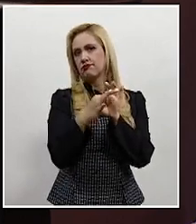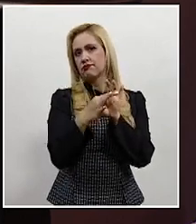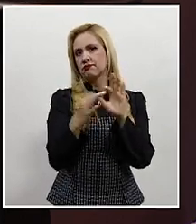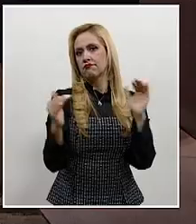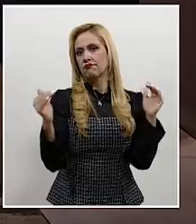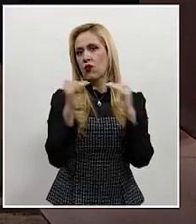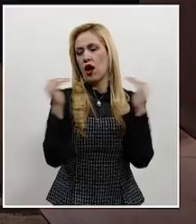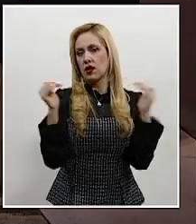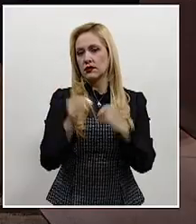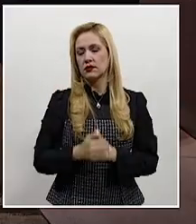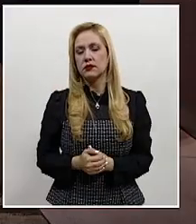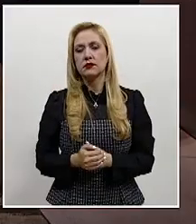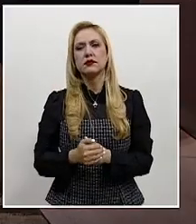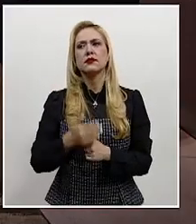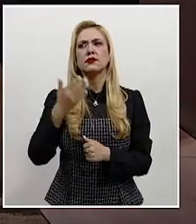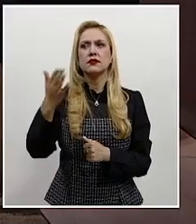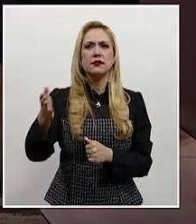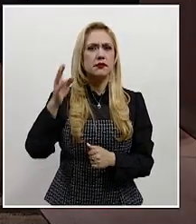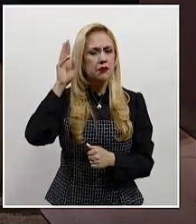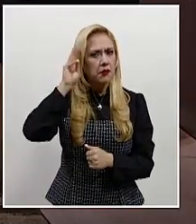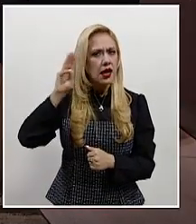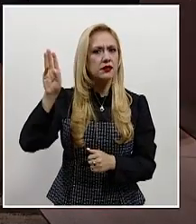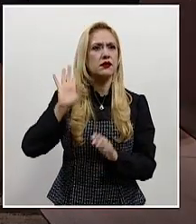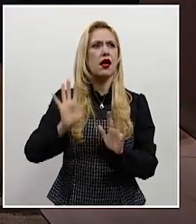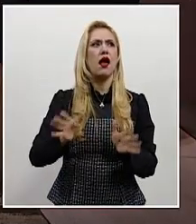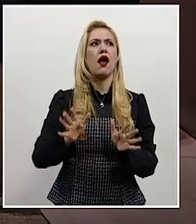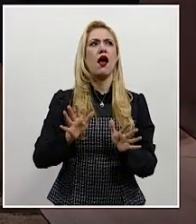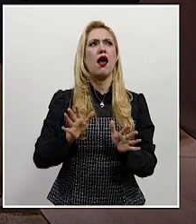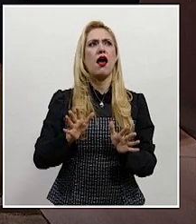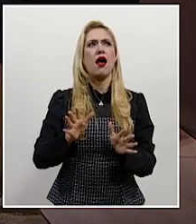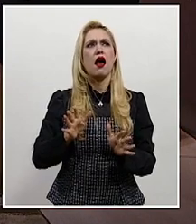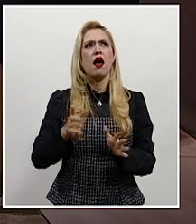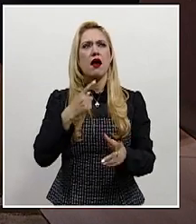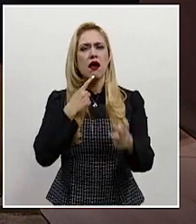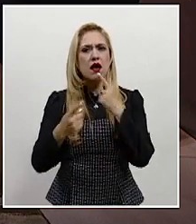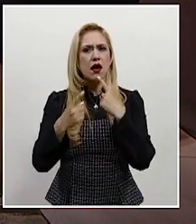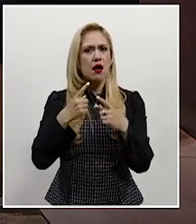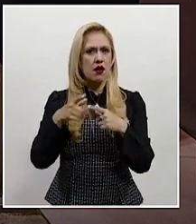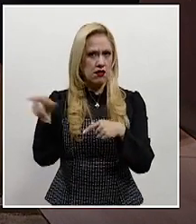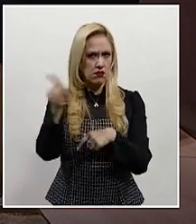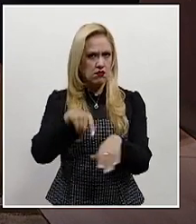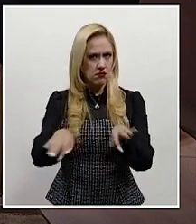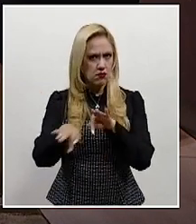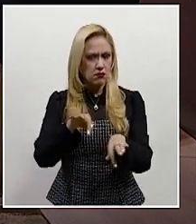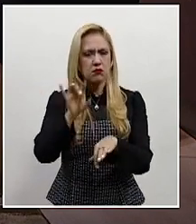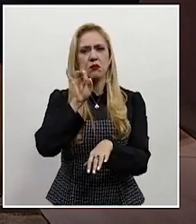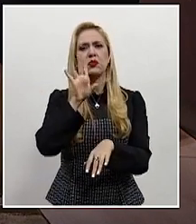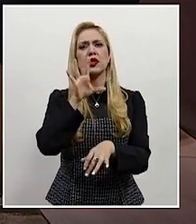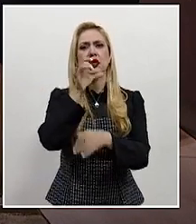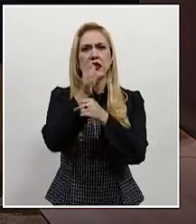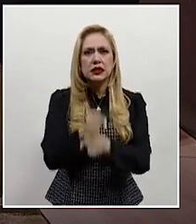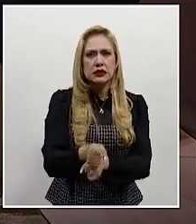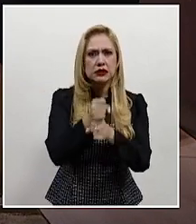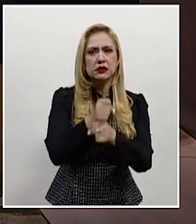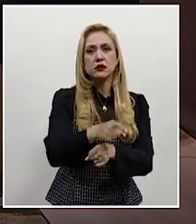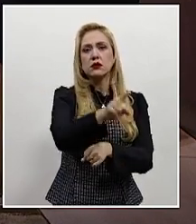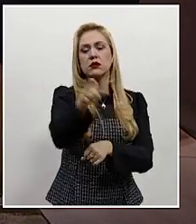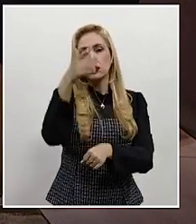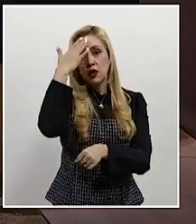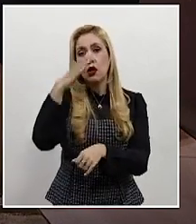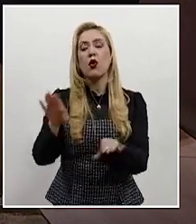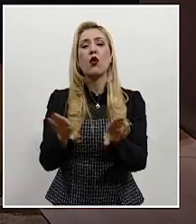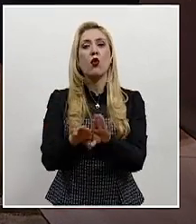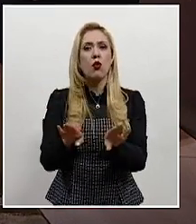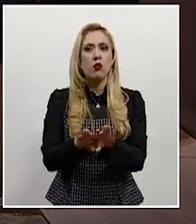como bien dices, maestra, ya aterrizados ya a los trabajadores, ¿no? Que si están sufriendo una situación, sepan cómo tienen